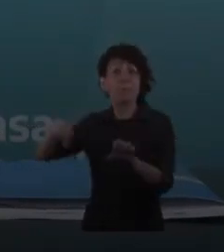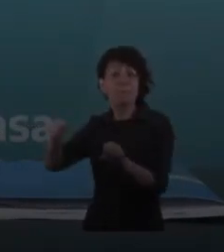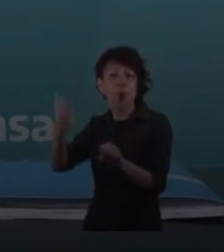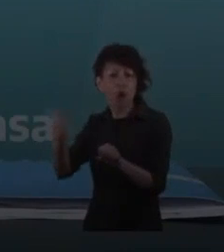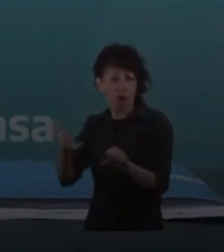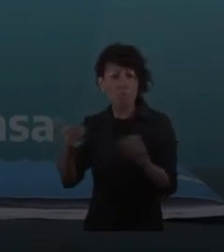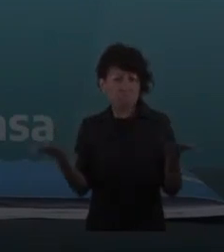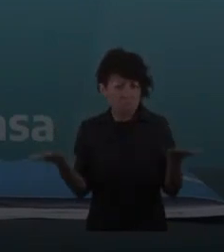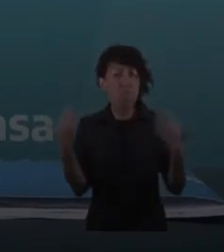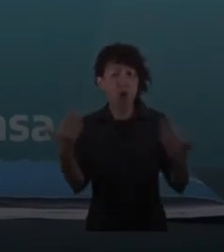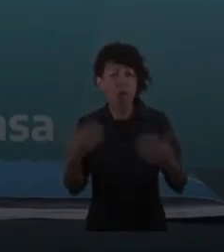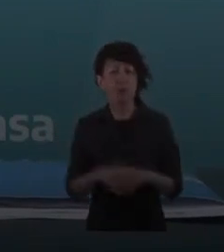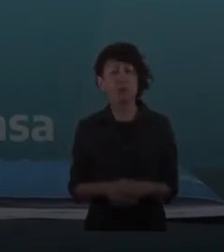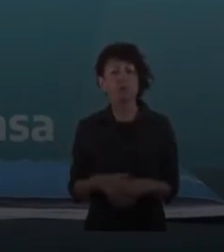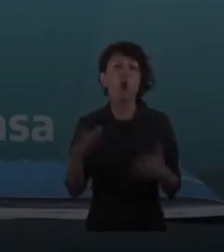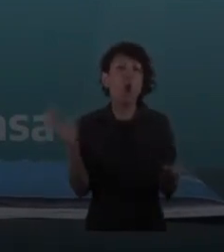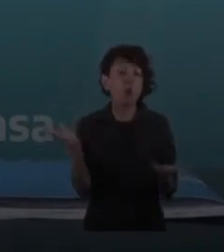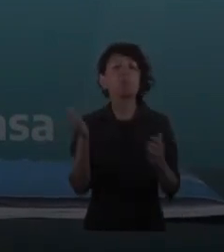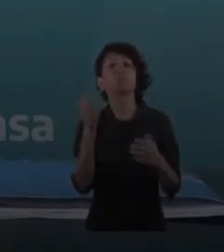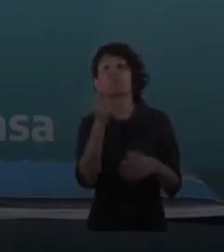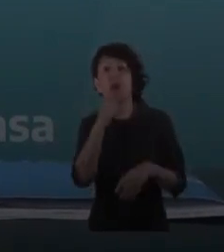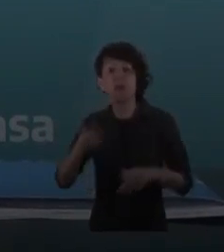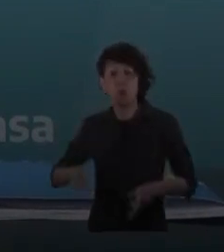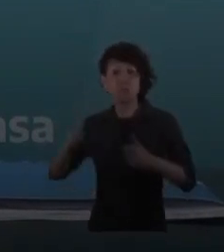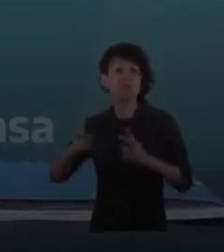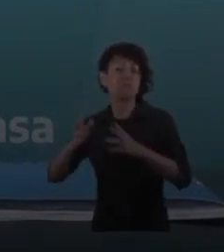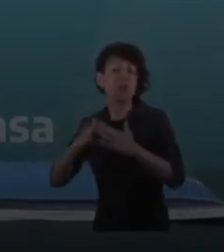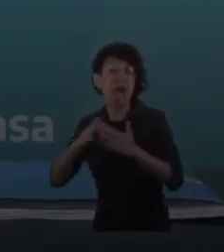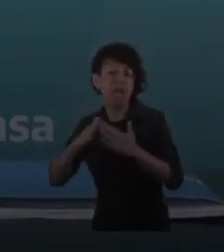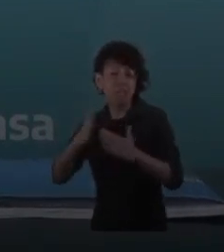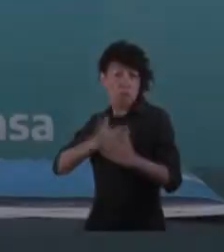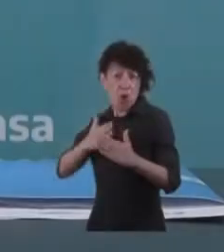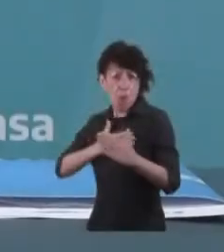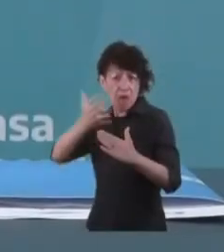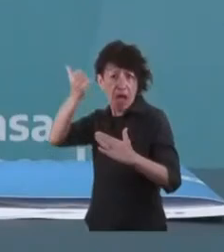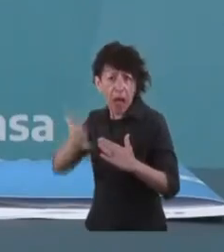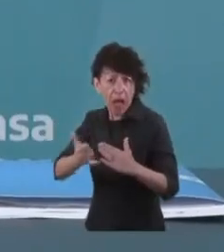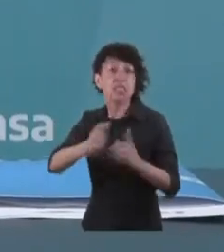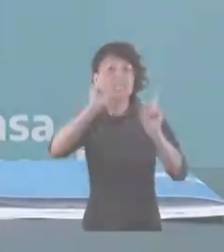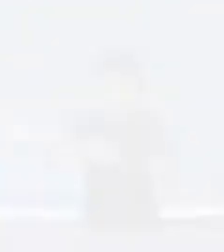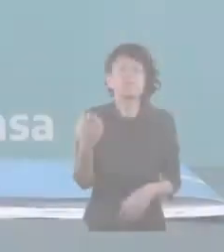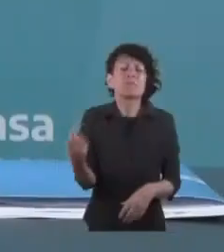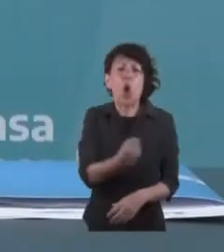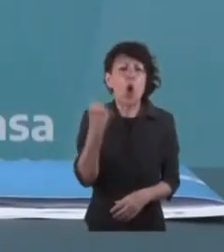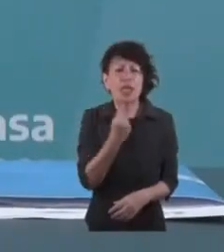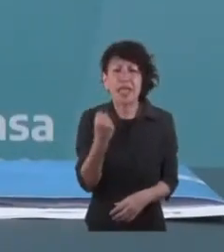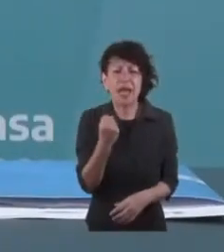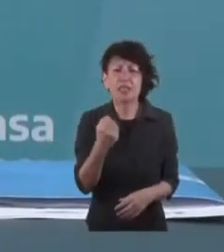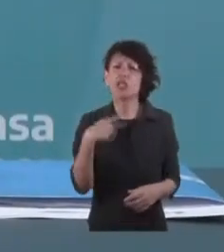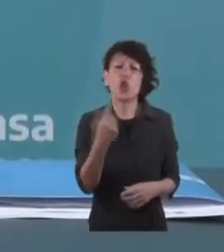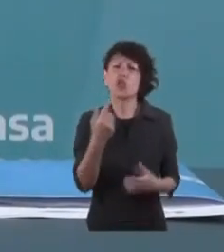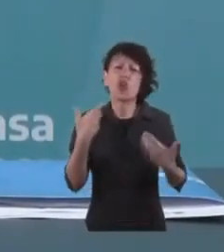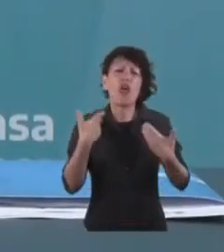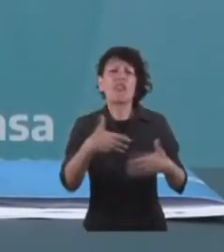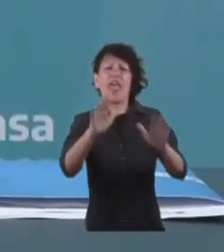tener un inmueble registrado a nombre de una persona que hoy cuenta con el potencial trabajo lo vamos a permitir